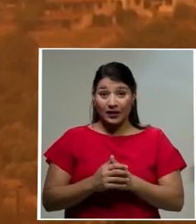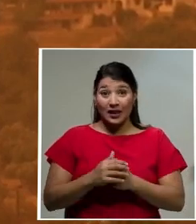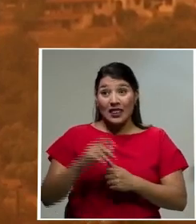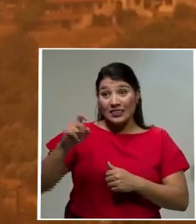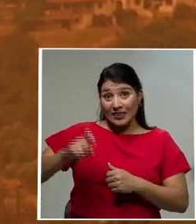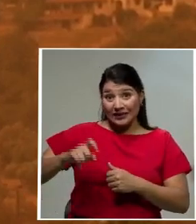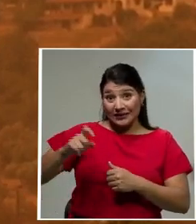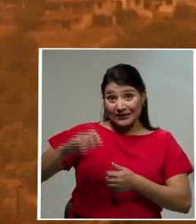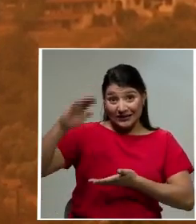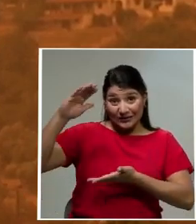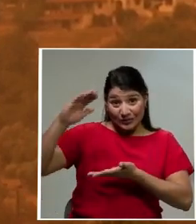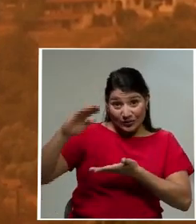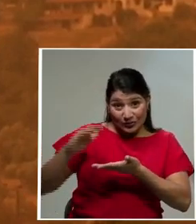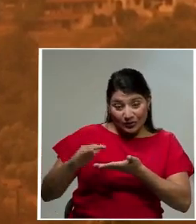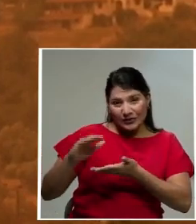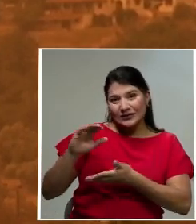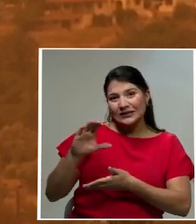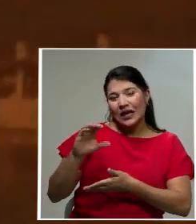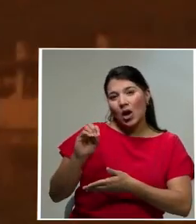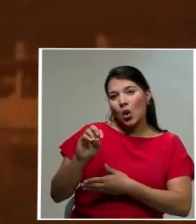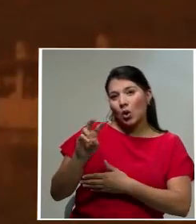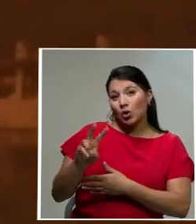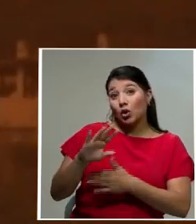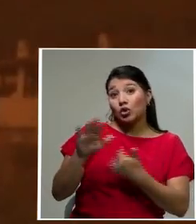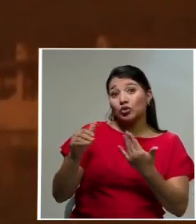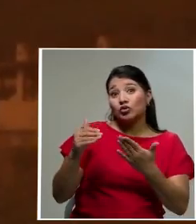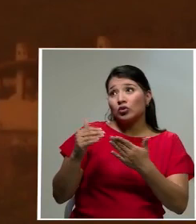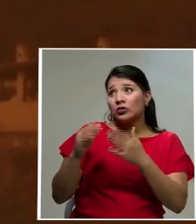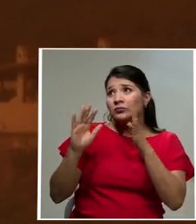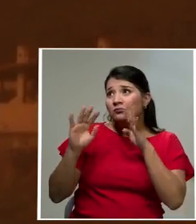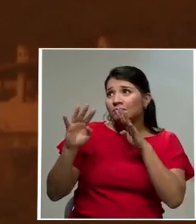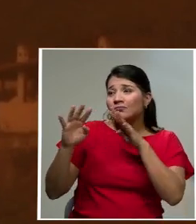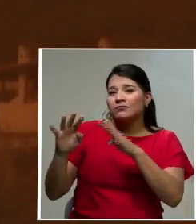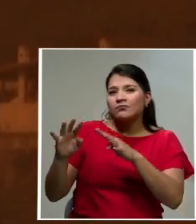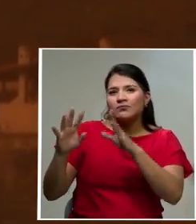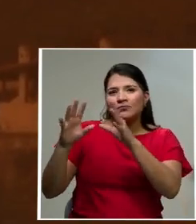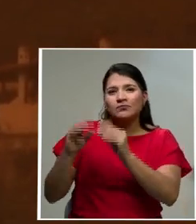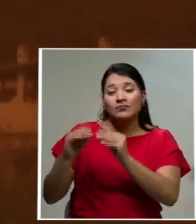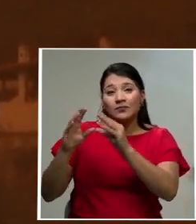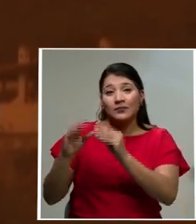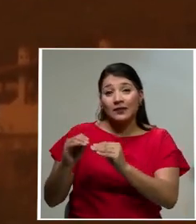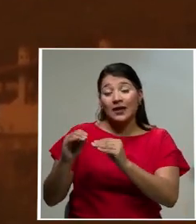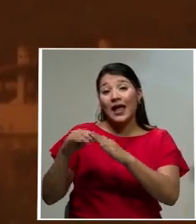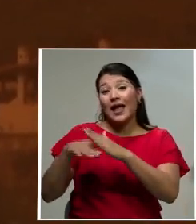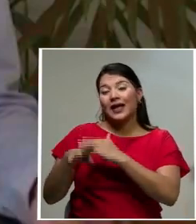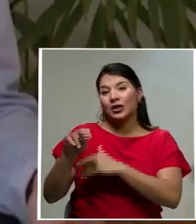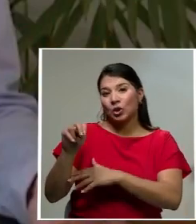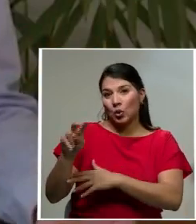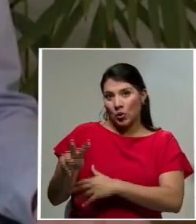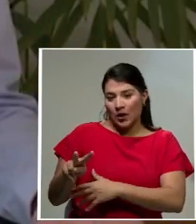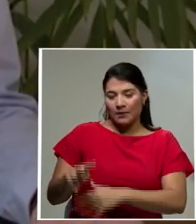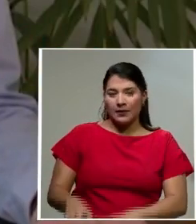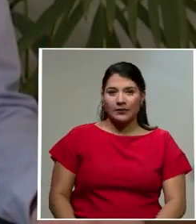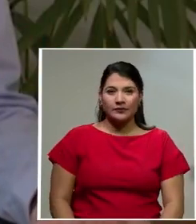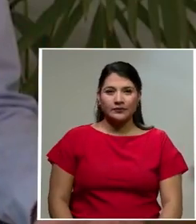las emisiones, todas las miradas apuntan a la cumbre de dirigentes mundiales en Glasgow en noviembre.